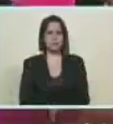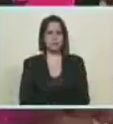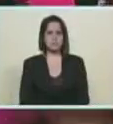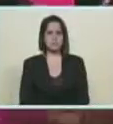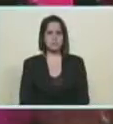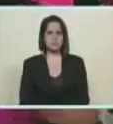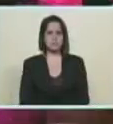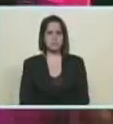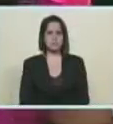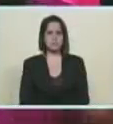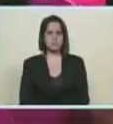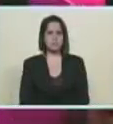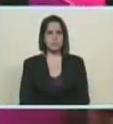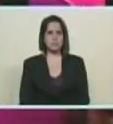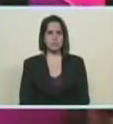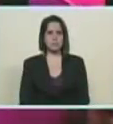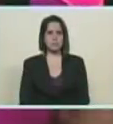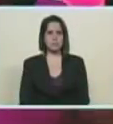Fíjense,